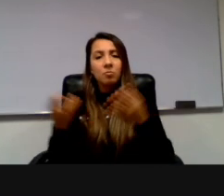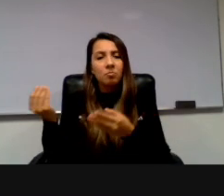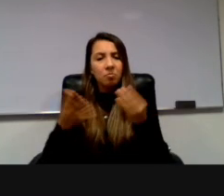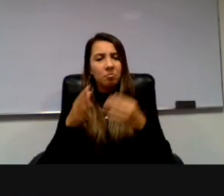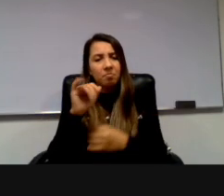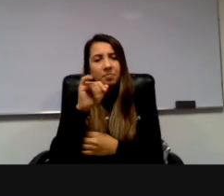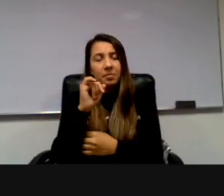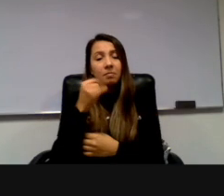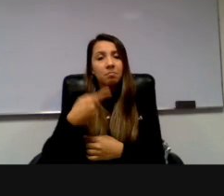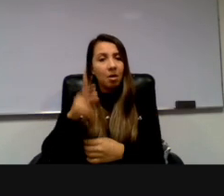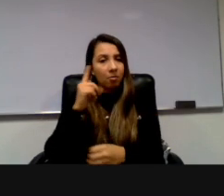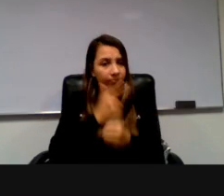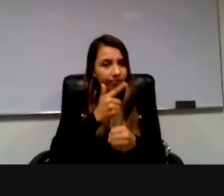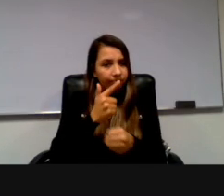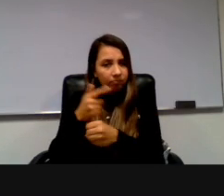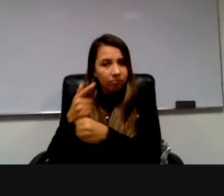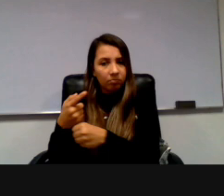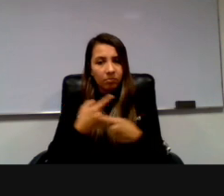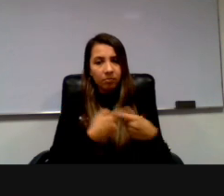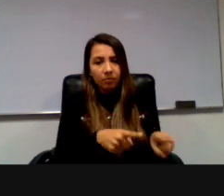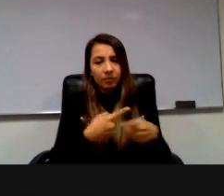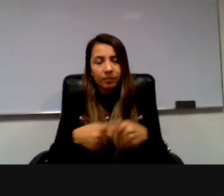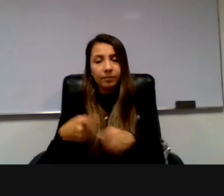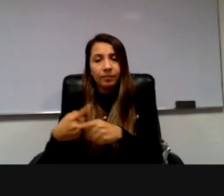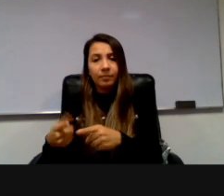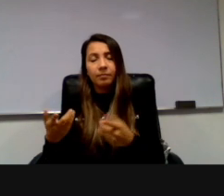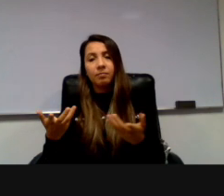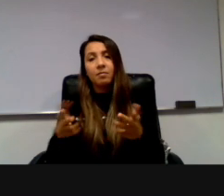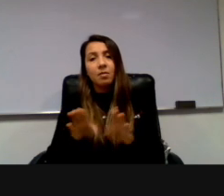horizontal, ¿no? Tan intensa. Entonces, pues,